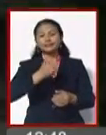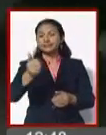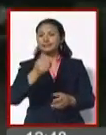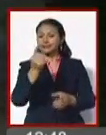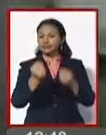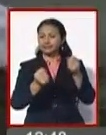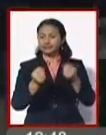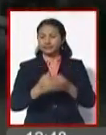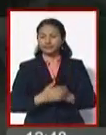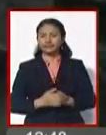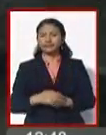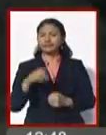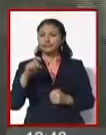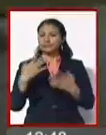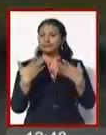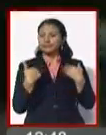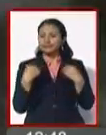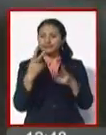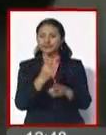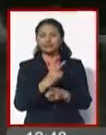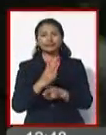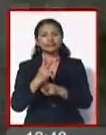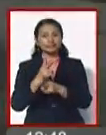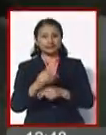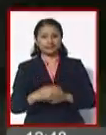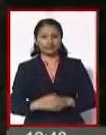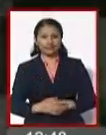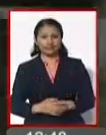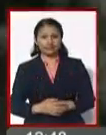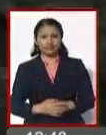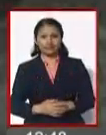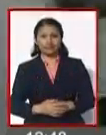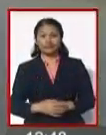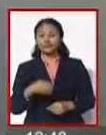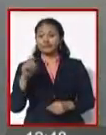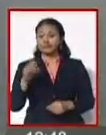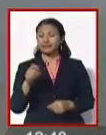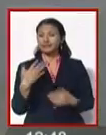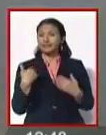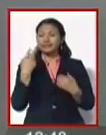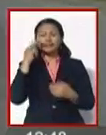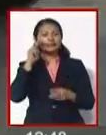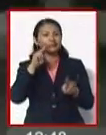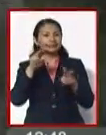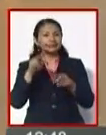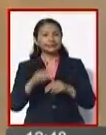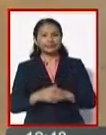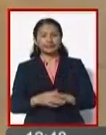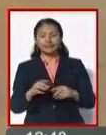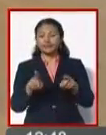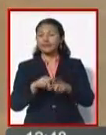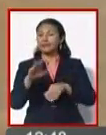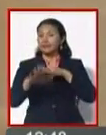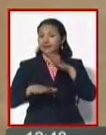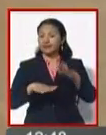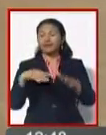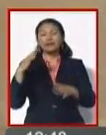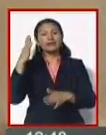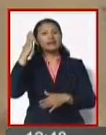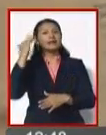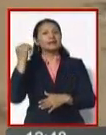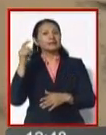vehículo debe tener el cuidado necesario, debería haberse fijado. Y del peatón,